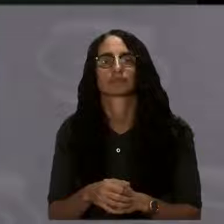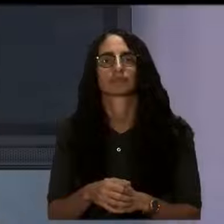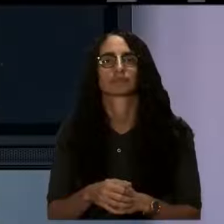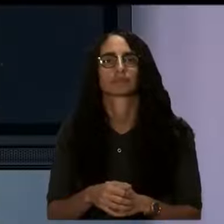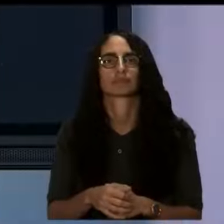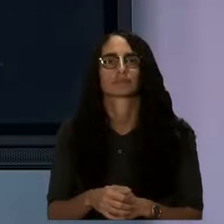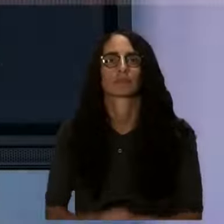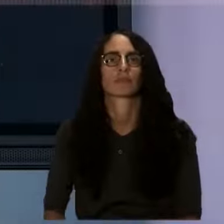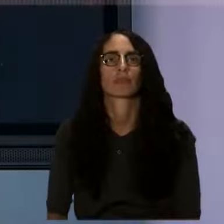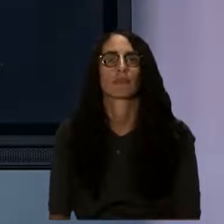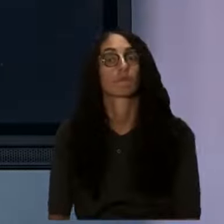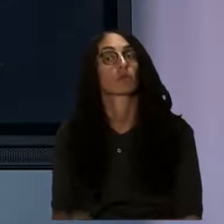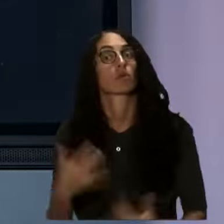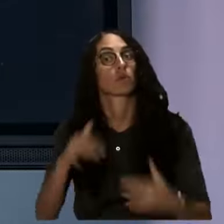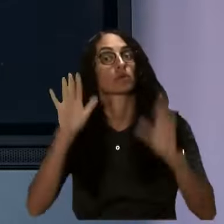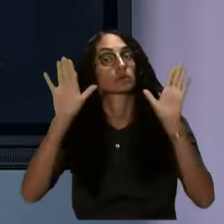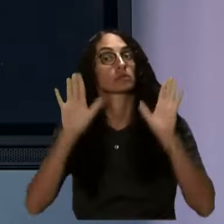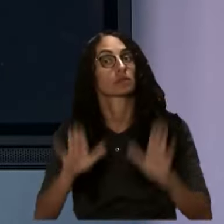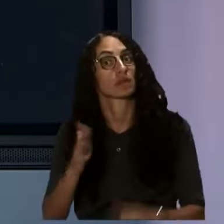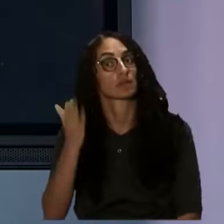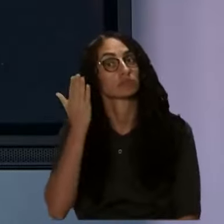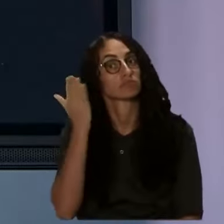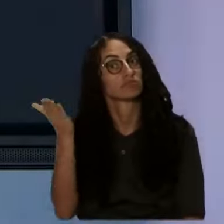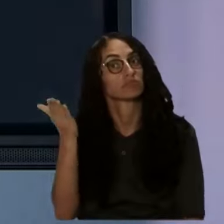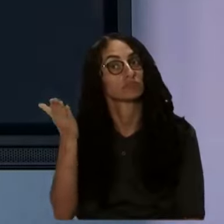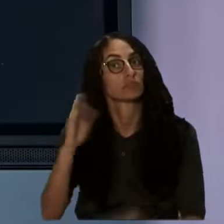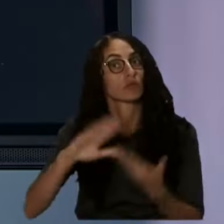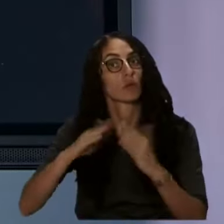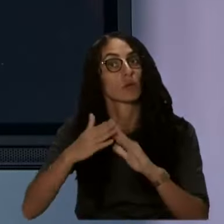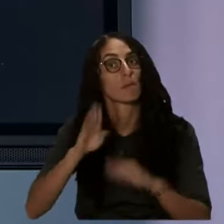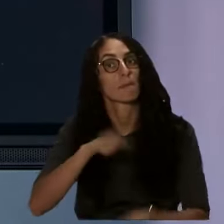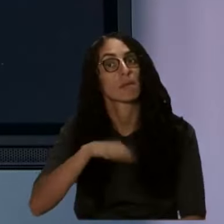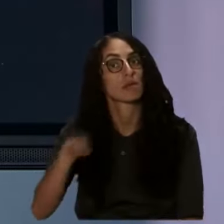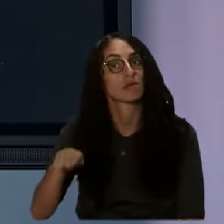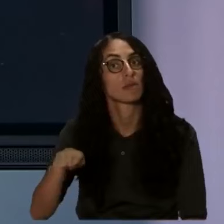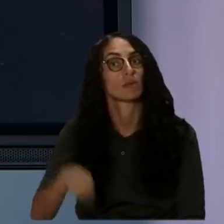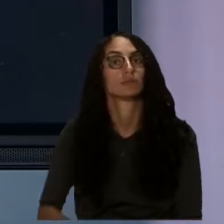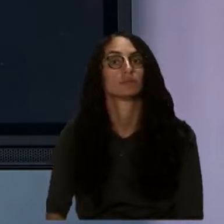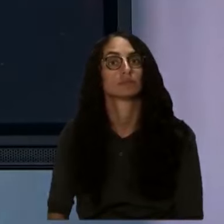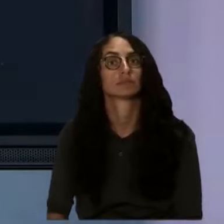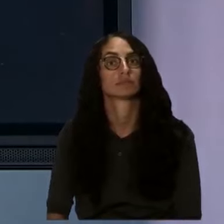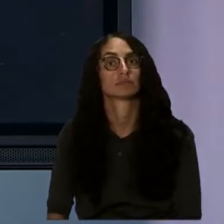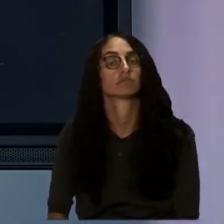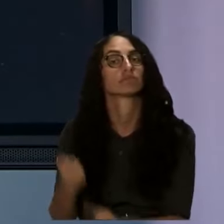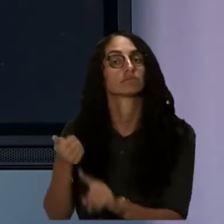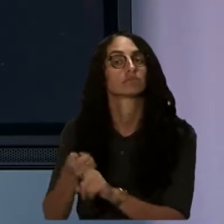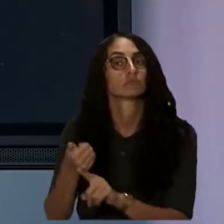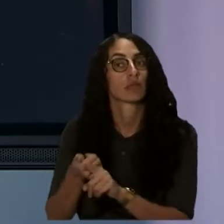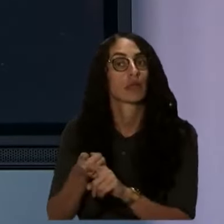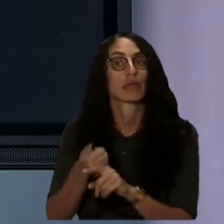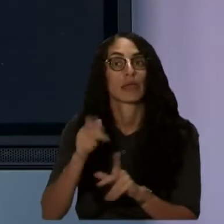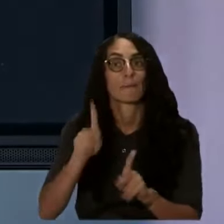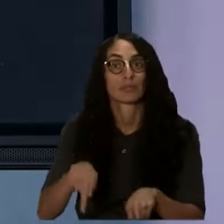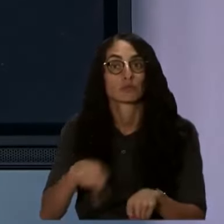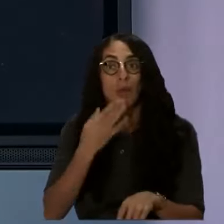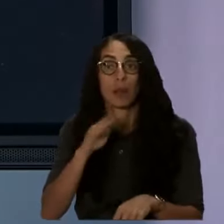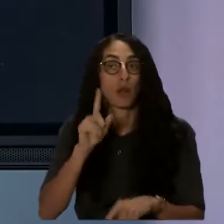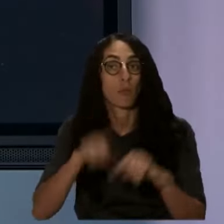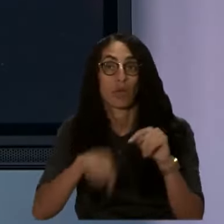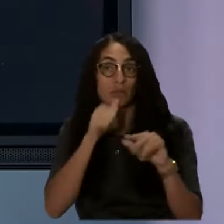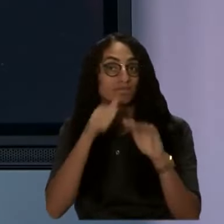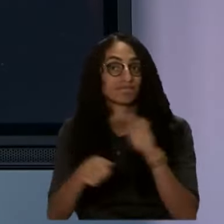hechos excelente allá en el mi pueblo Bayamón allí el delincuente no se puede esconder ya lo saben